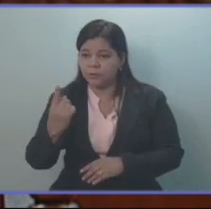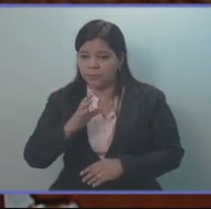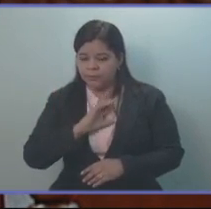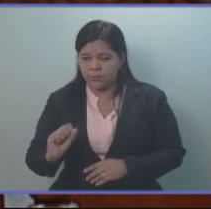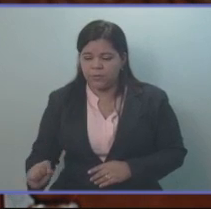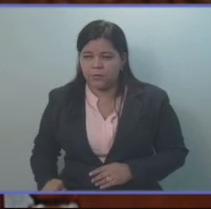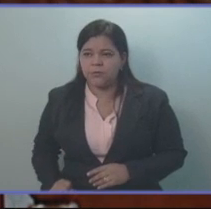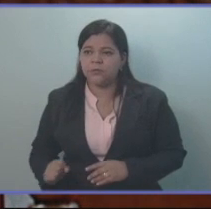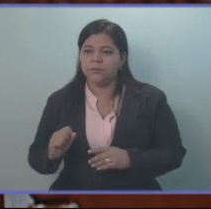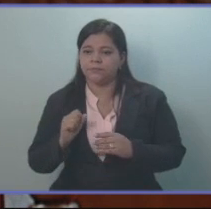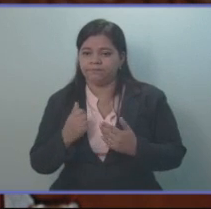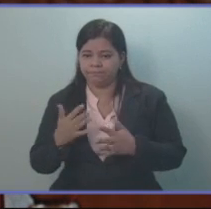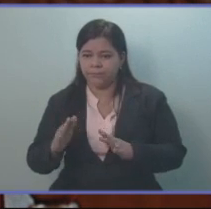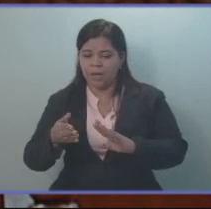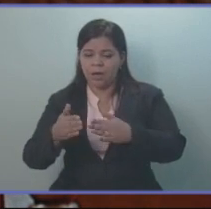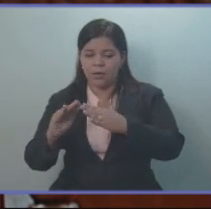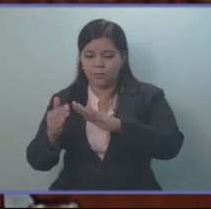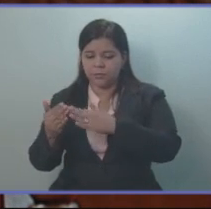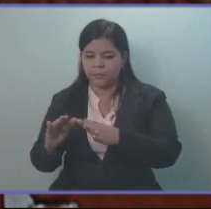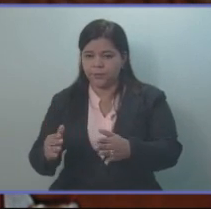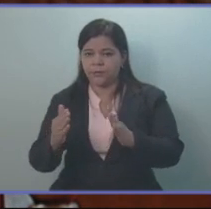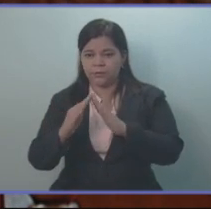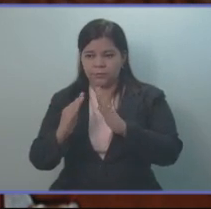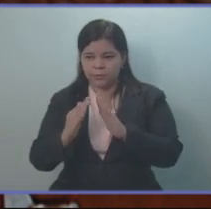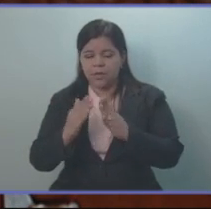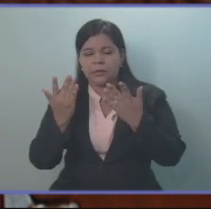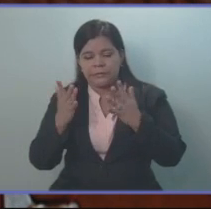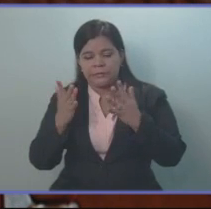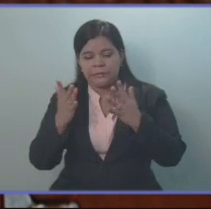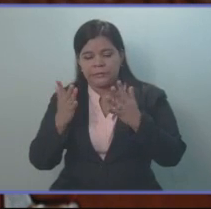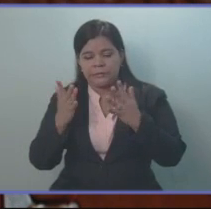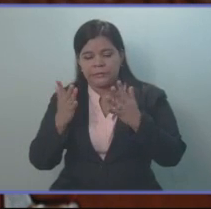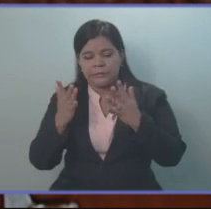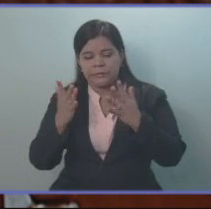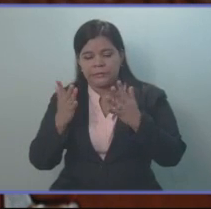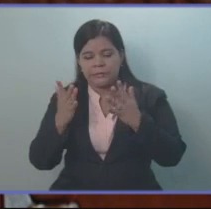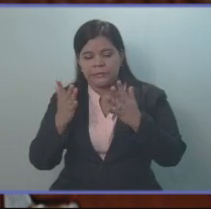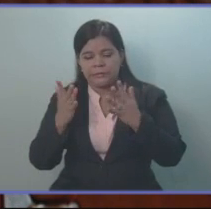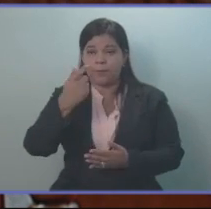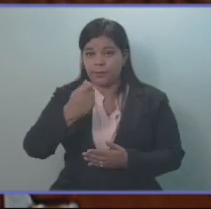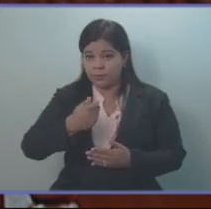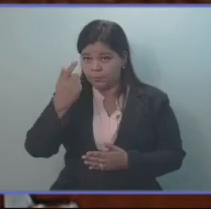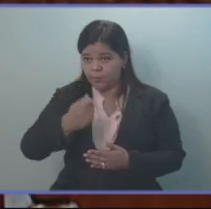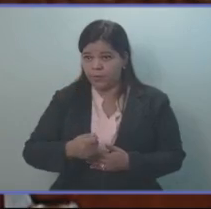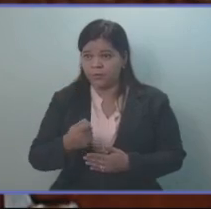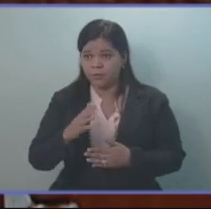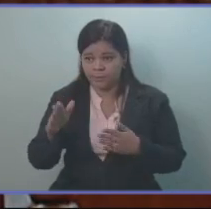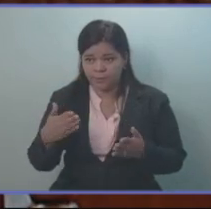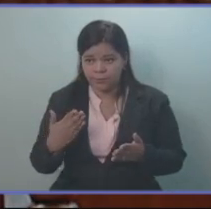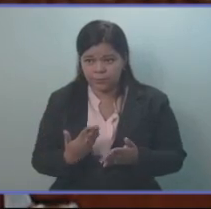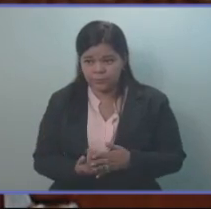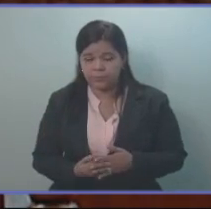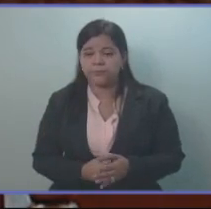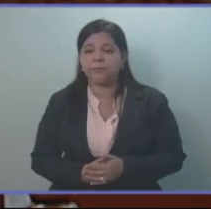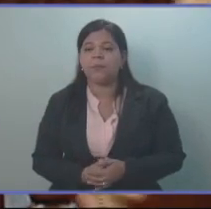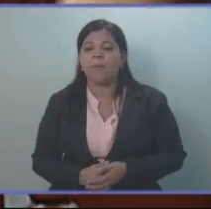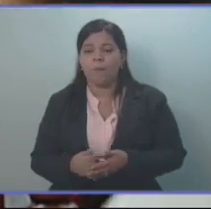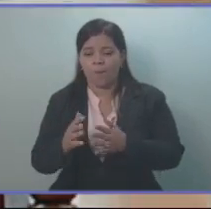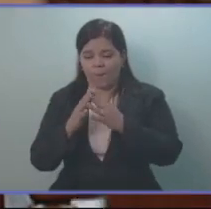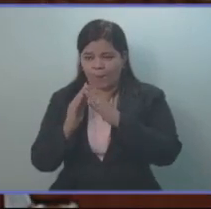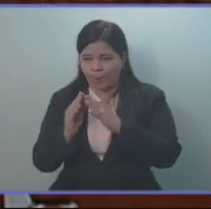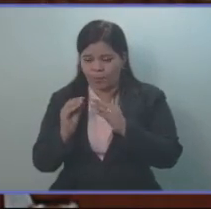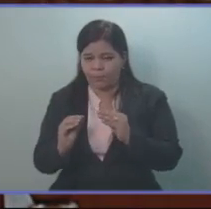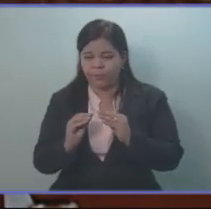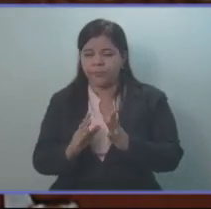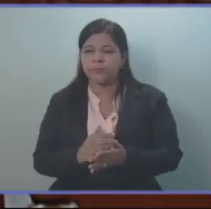las cooperativas de vivienda cuenta con un ingreso mensual menor a $300 de los Estados Unidos de